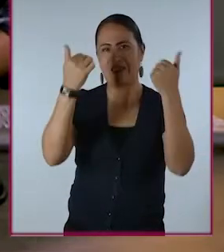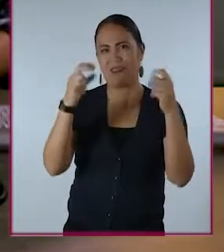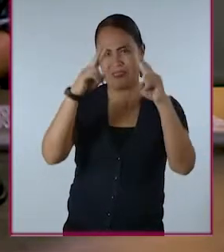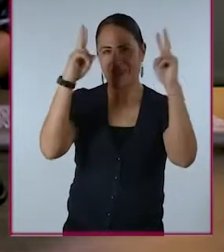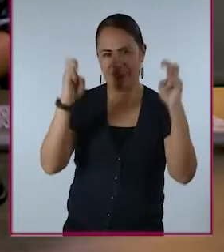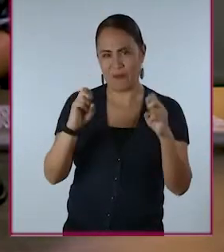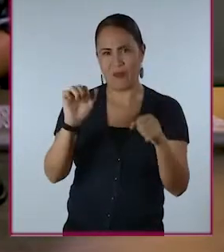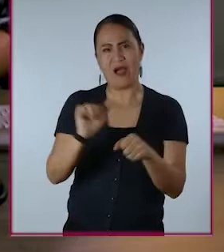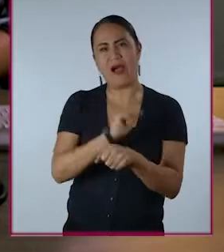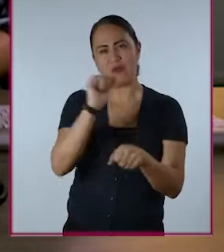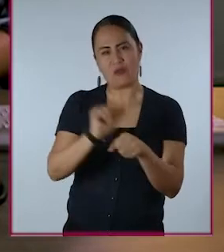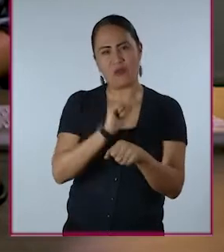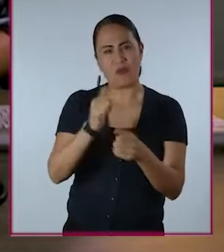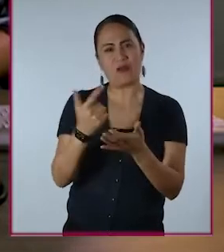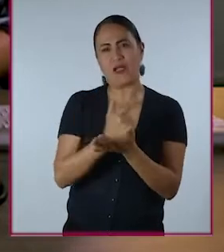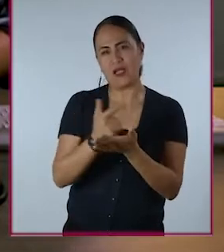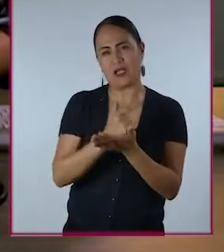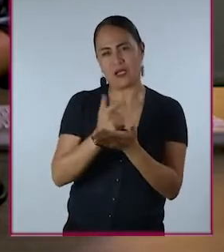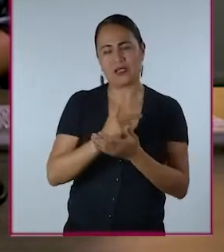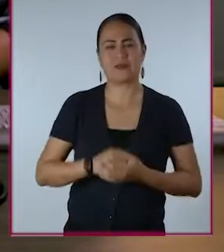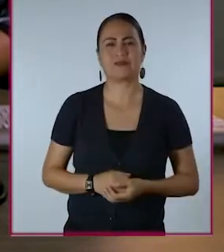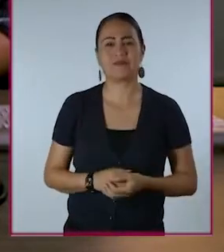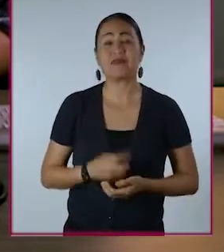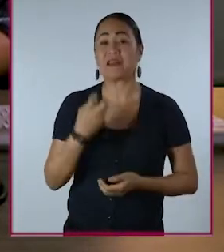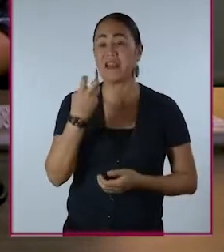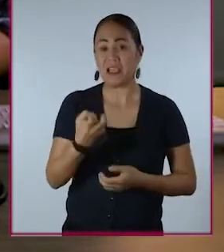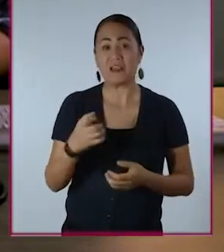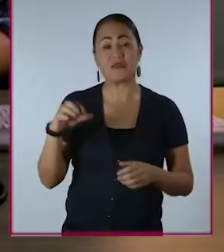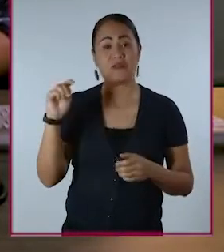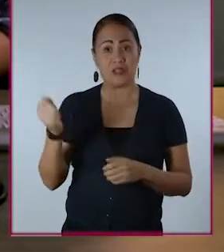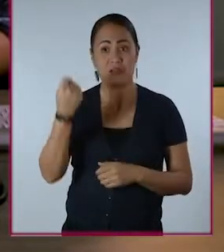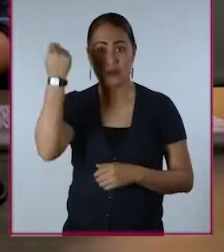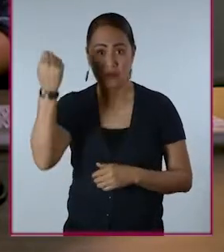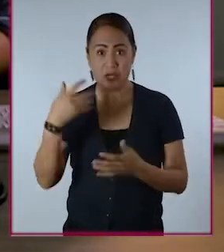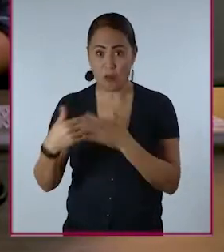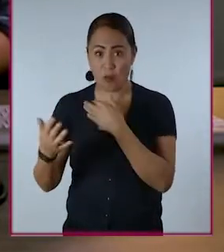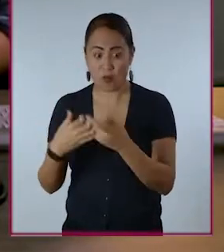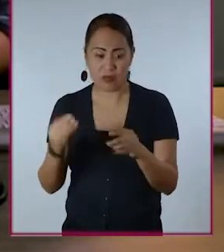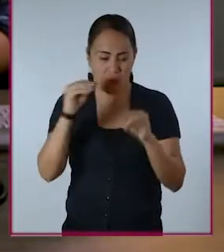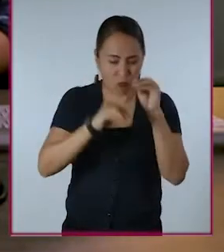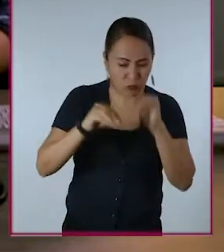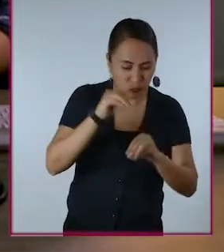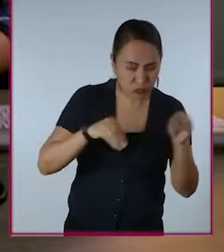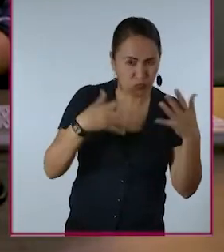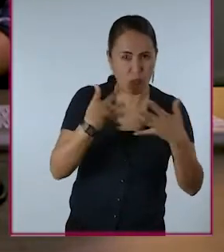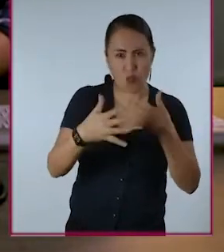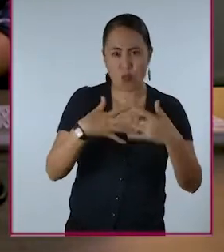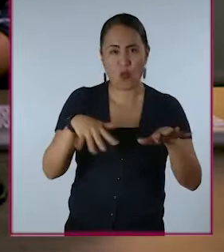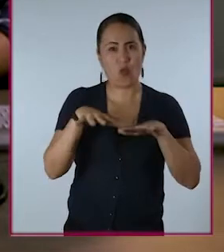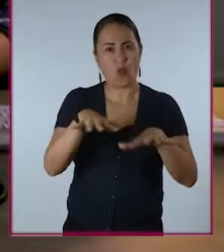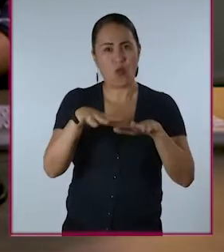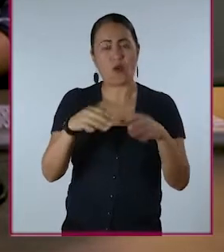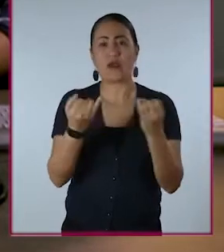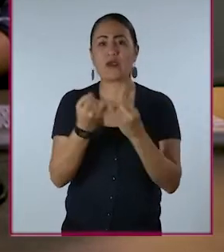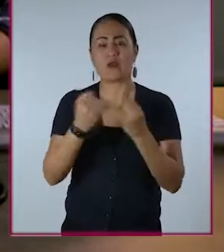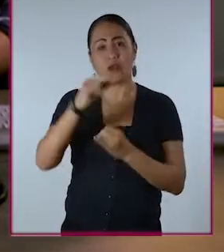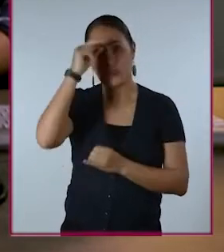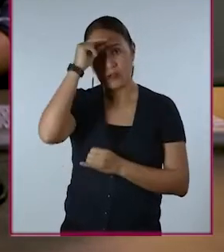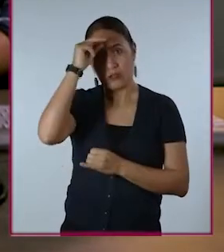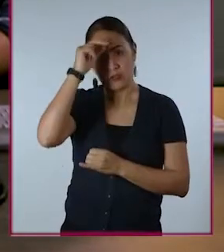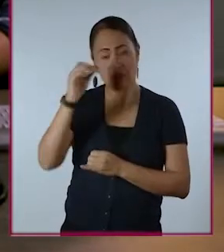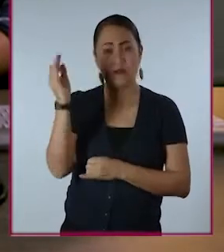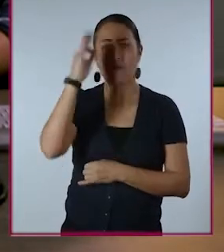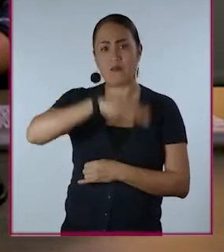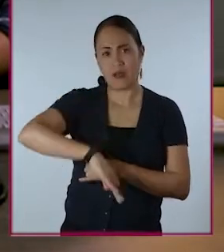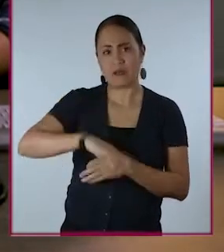Es increíble lo que se puede hacer aplicando tecnología actual. Me sorprendió el resultado de lo que hicieron con inteligencia artificial para las